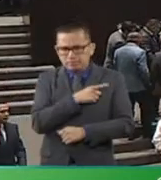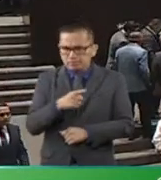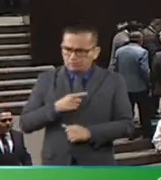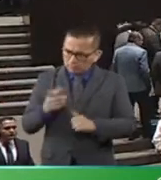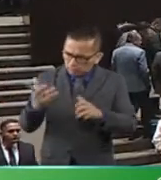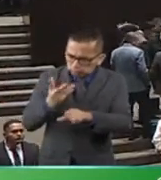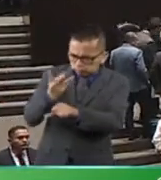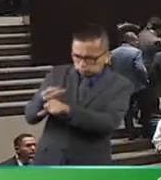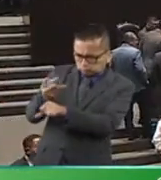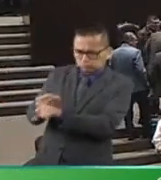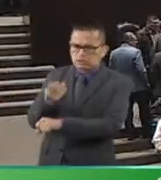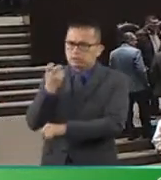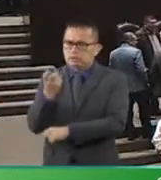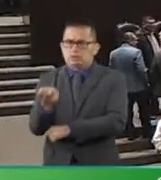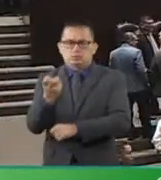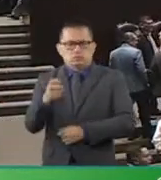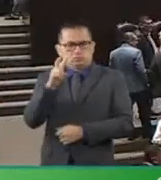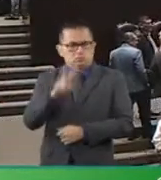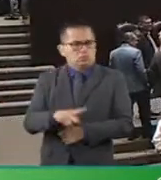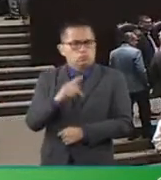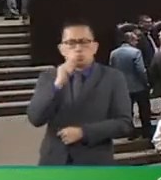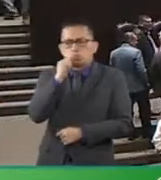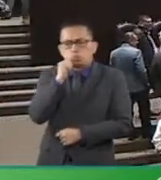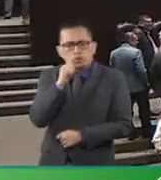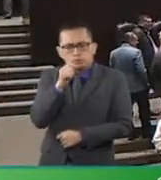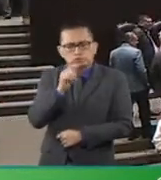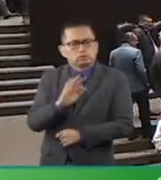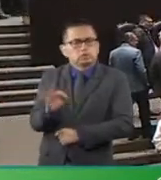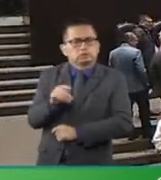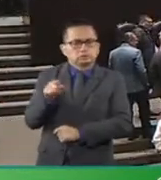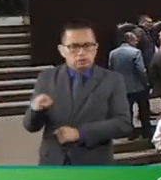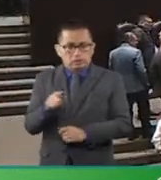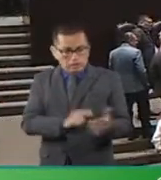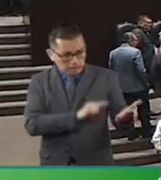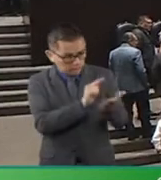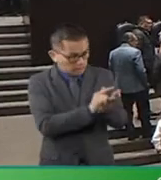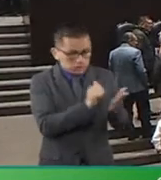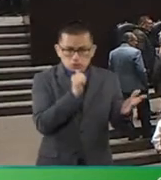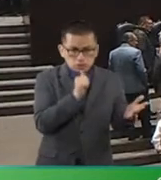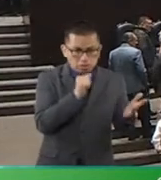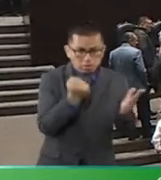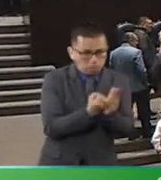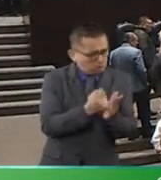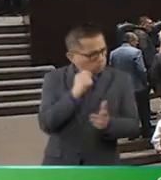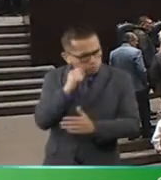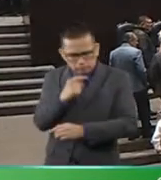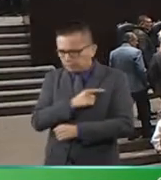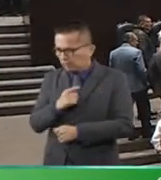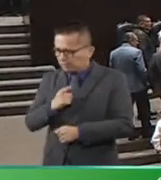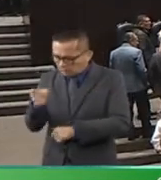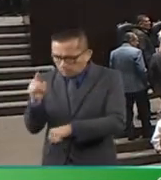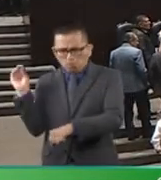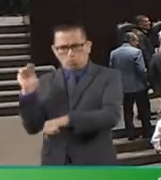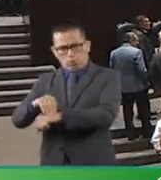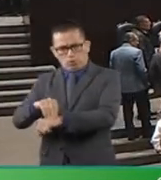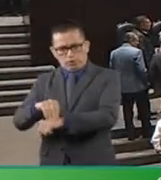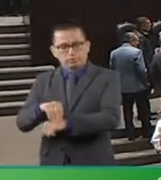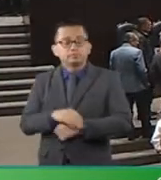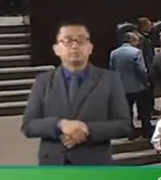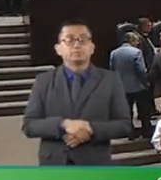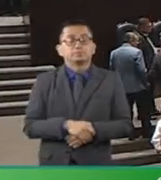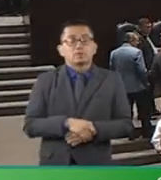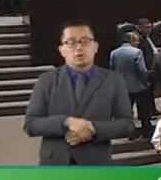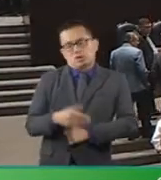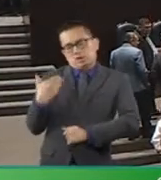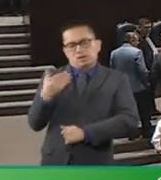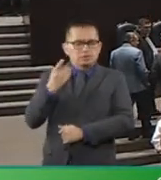algo sobre el asunto, independientemente si hay ley o no hay ley. Las enfermedades, como decía el diputado Ricardo